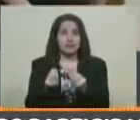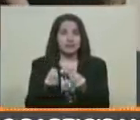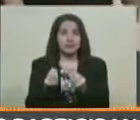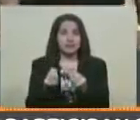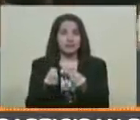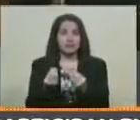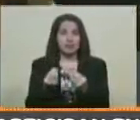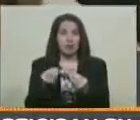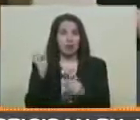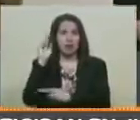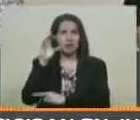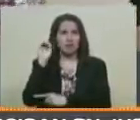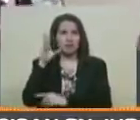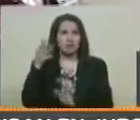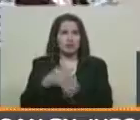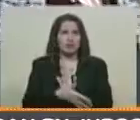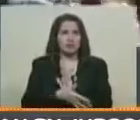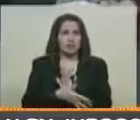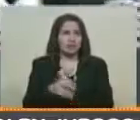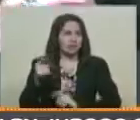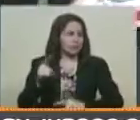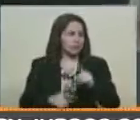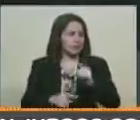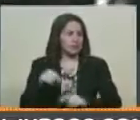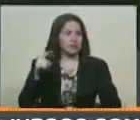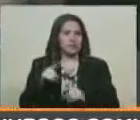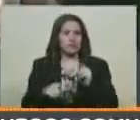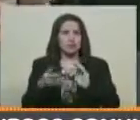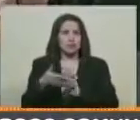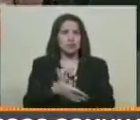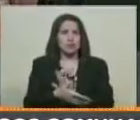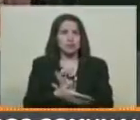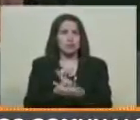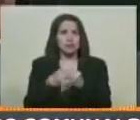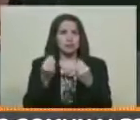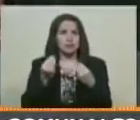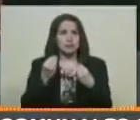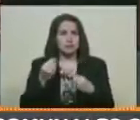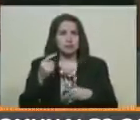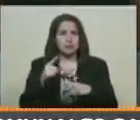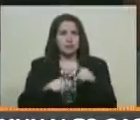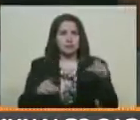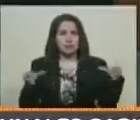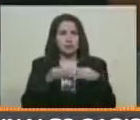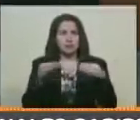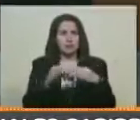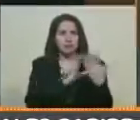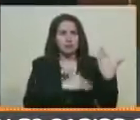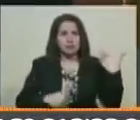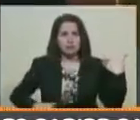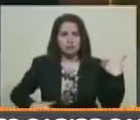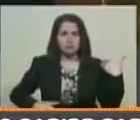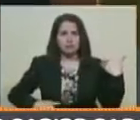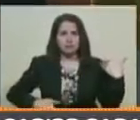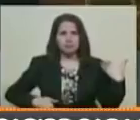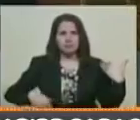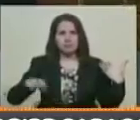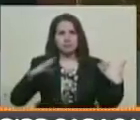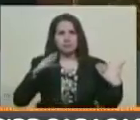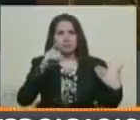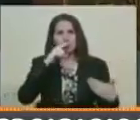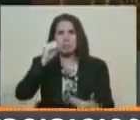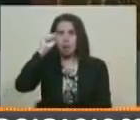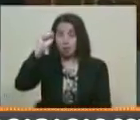de la Fundación Corazón Rockero, presentes acá para reunirse con el presidente de la República, Nicolás